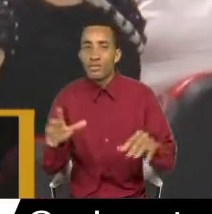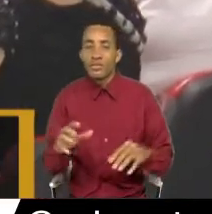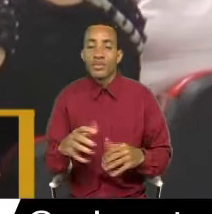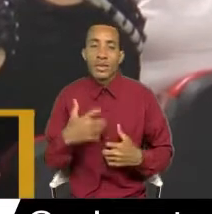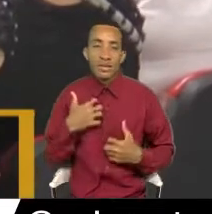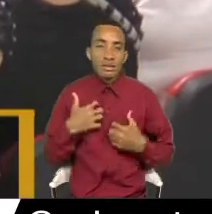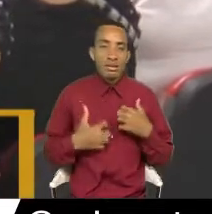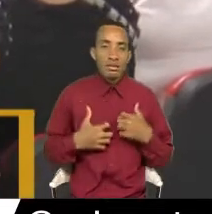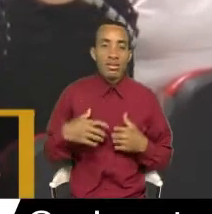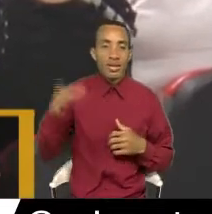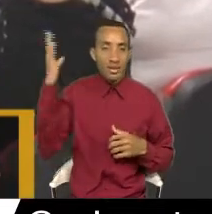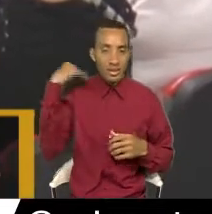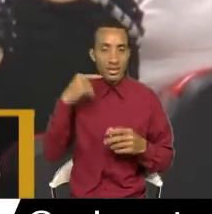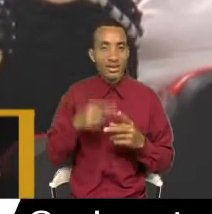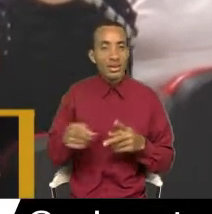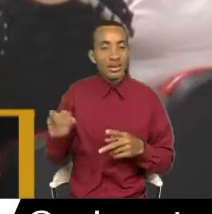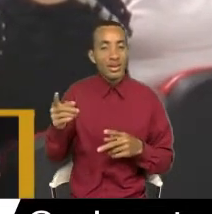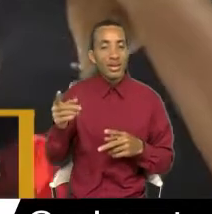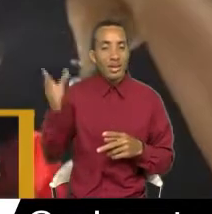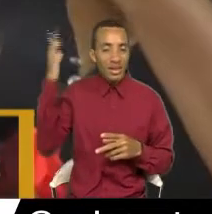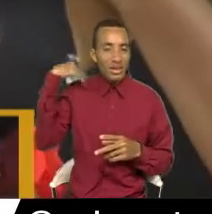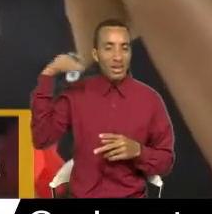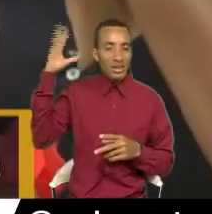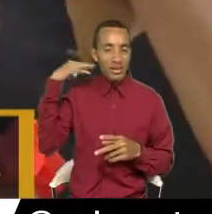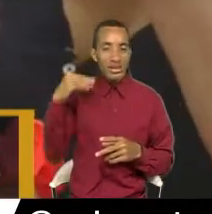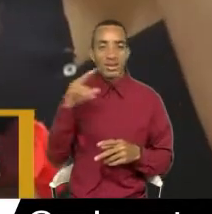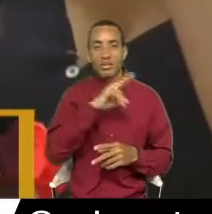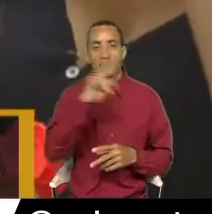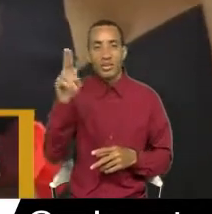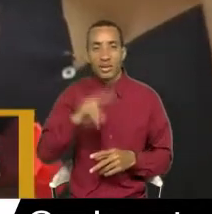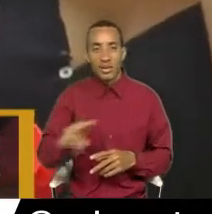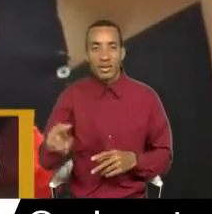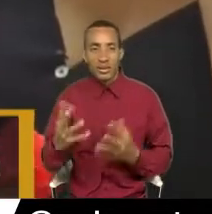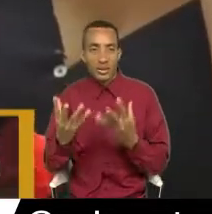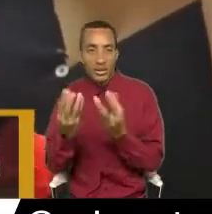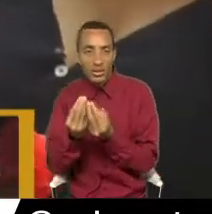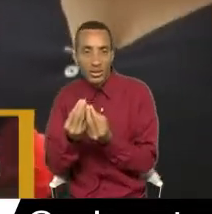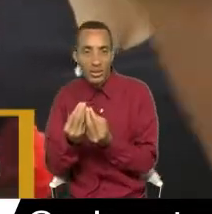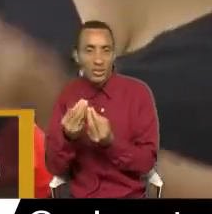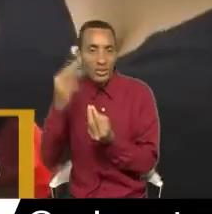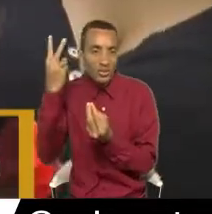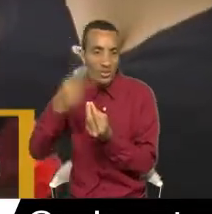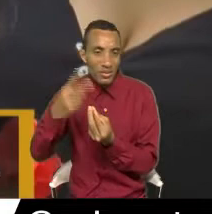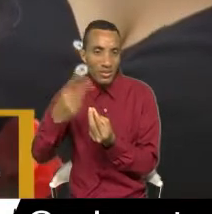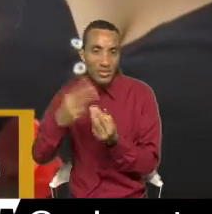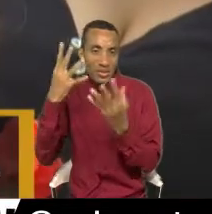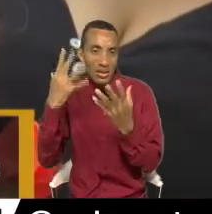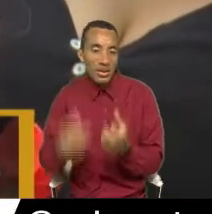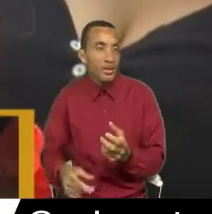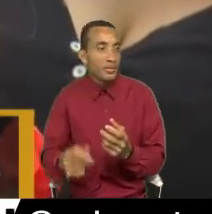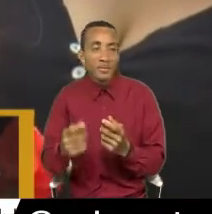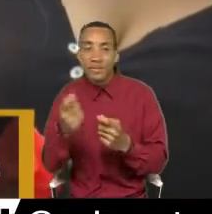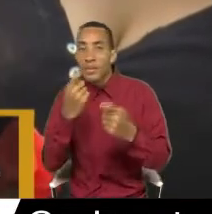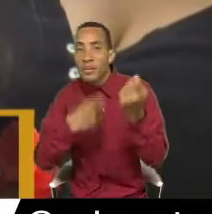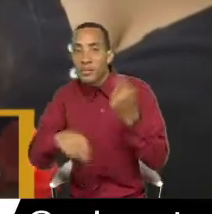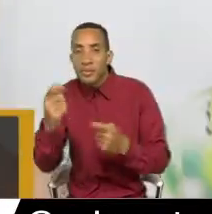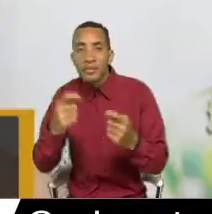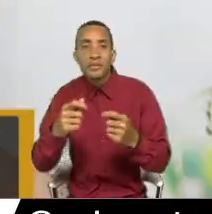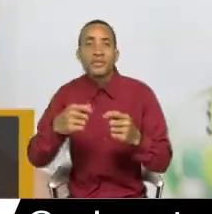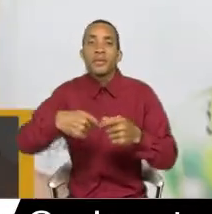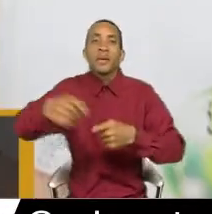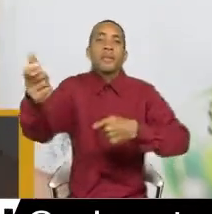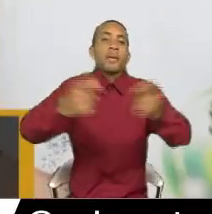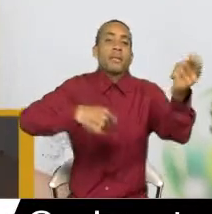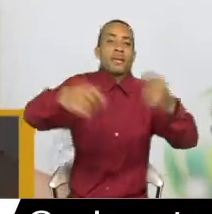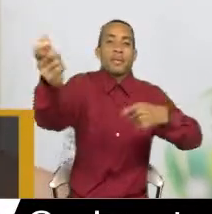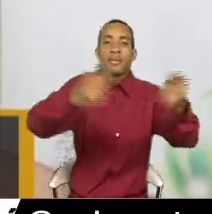mes de marzo logramos identificar un grupo que pretendía pasar unos pasquines o boletos donde amenazaban aparentemente